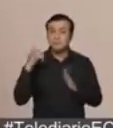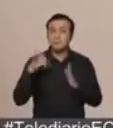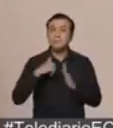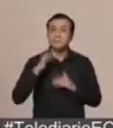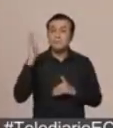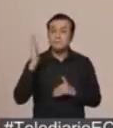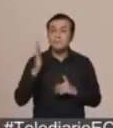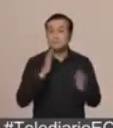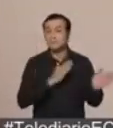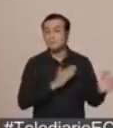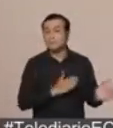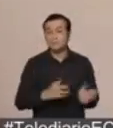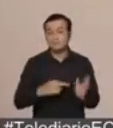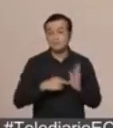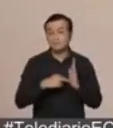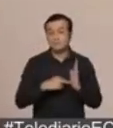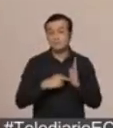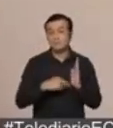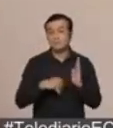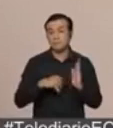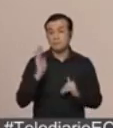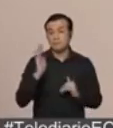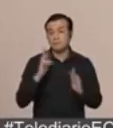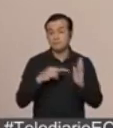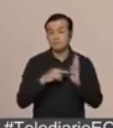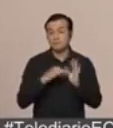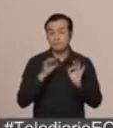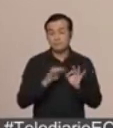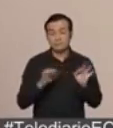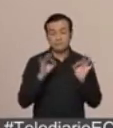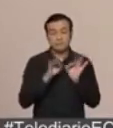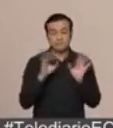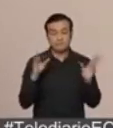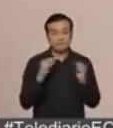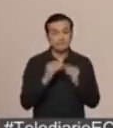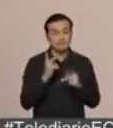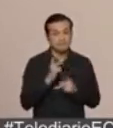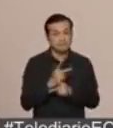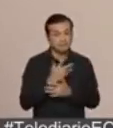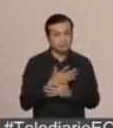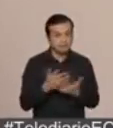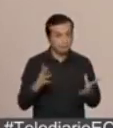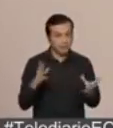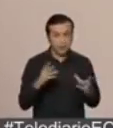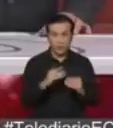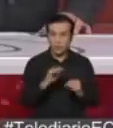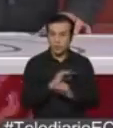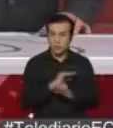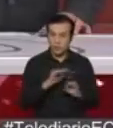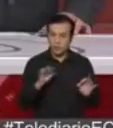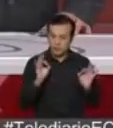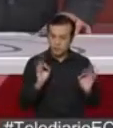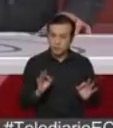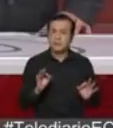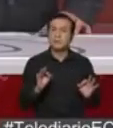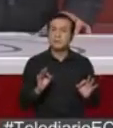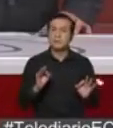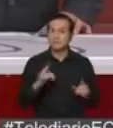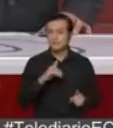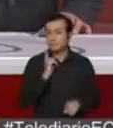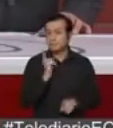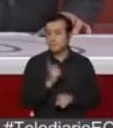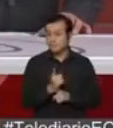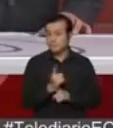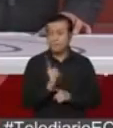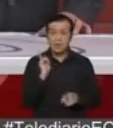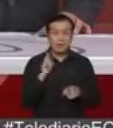tiene algunos requerimientos aún más altos para la cadena acuícola para cuidar justamente de la bioseguridad. Y es por eso que no se